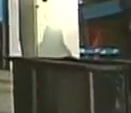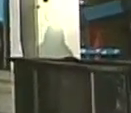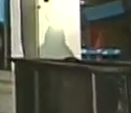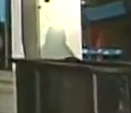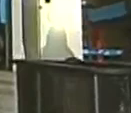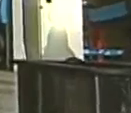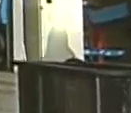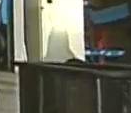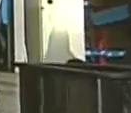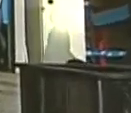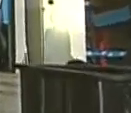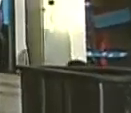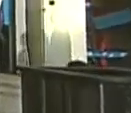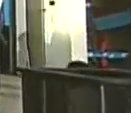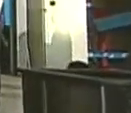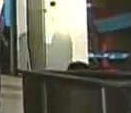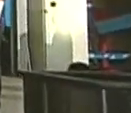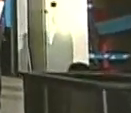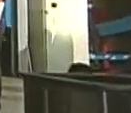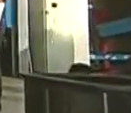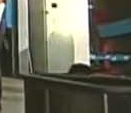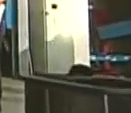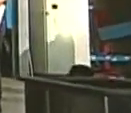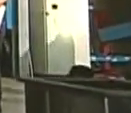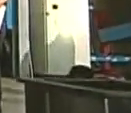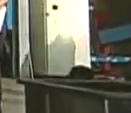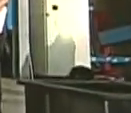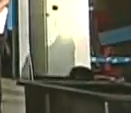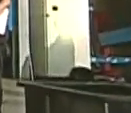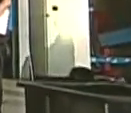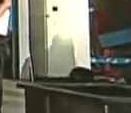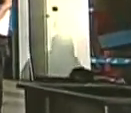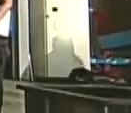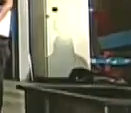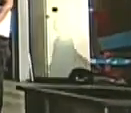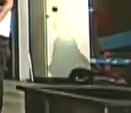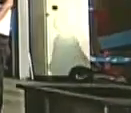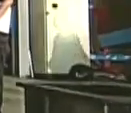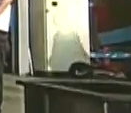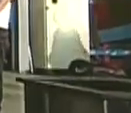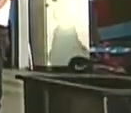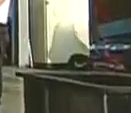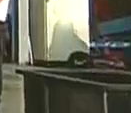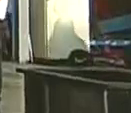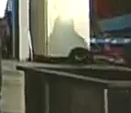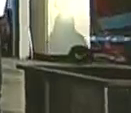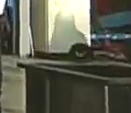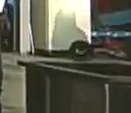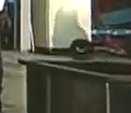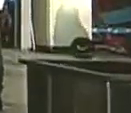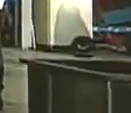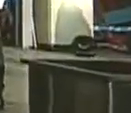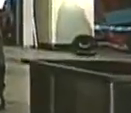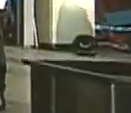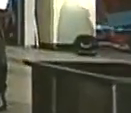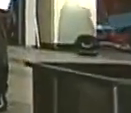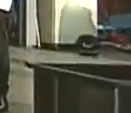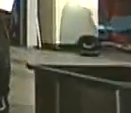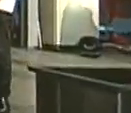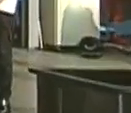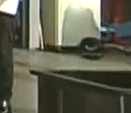Me bajaron la mascarilla, me la puse muy arriba, me tapa casi los ojos. 25 de agosto, miércoles de